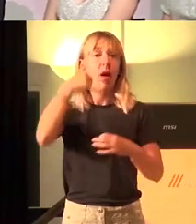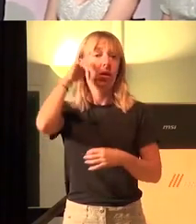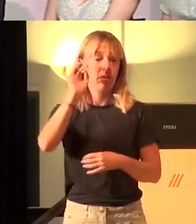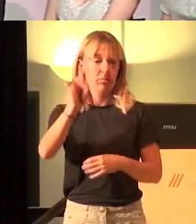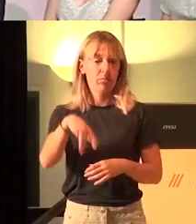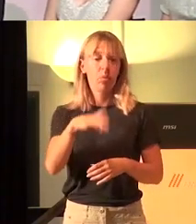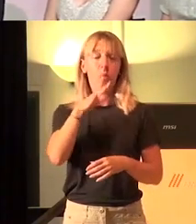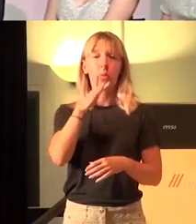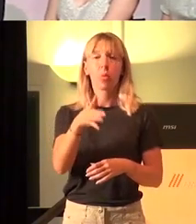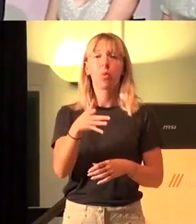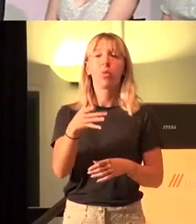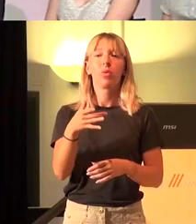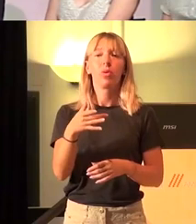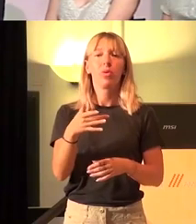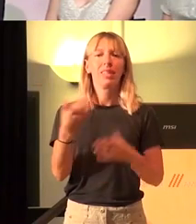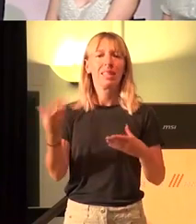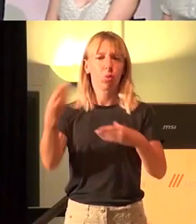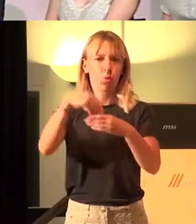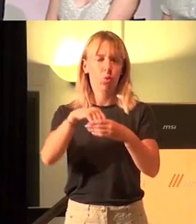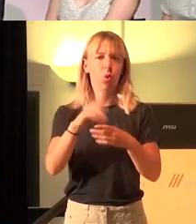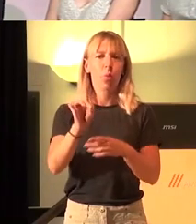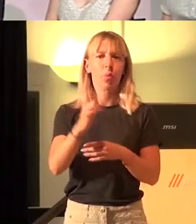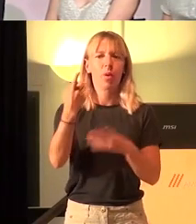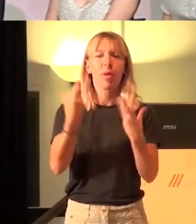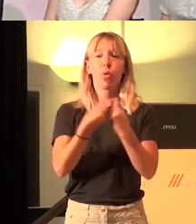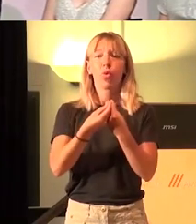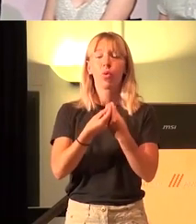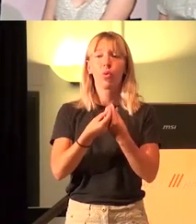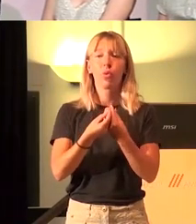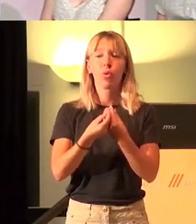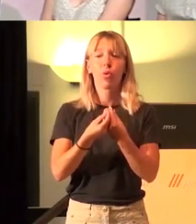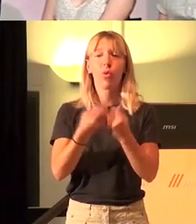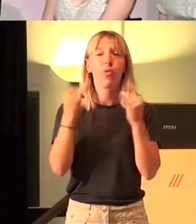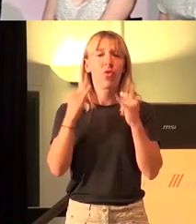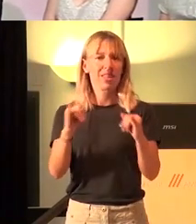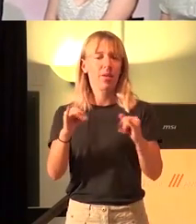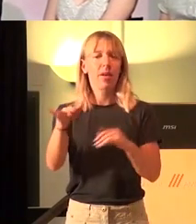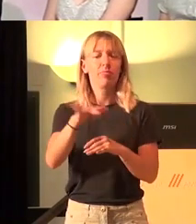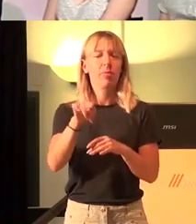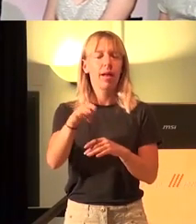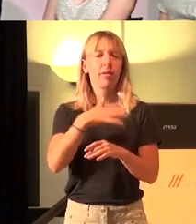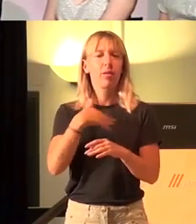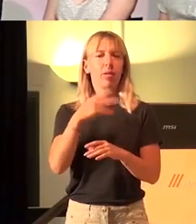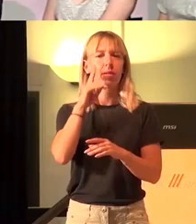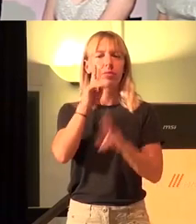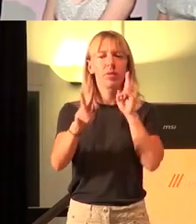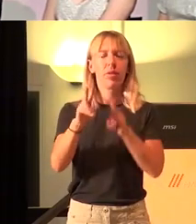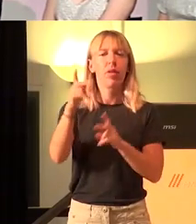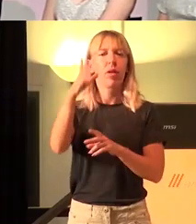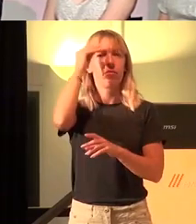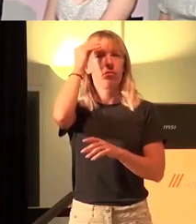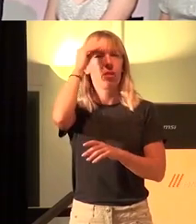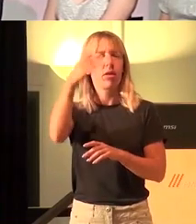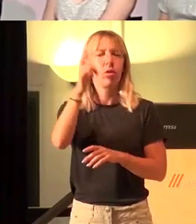arriesgada por la inclusión. Primero con un festival donde quisisteis visibilizar el talento de las